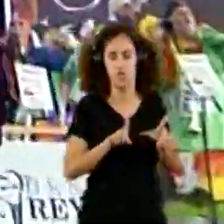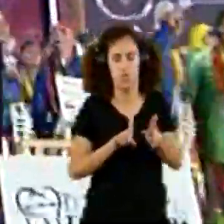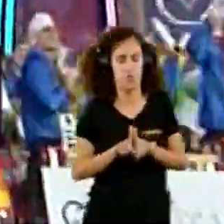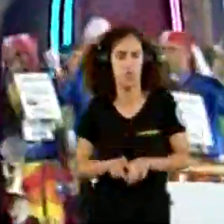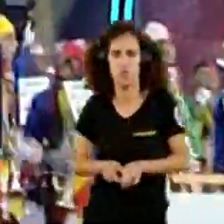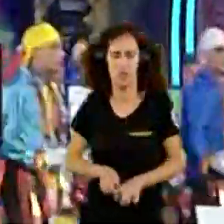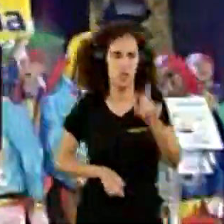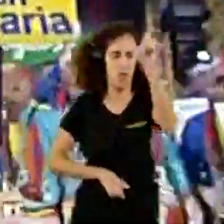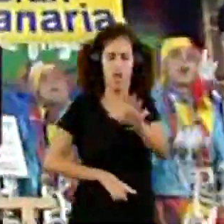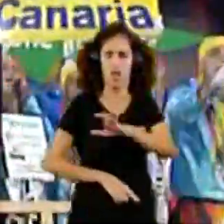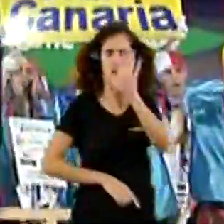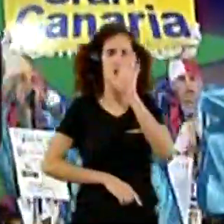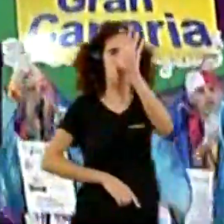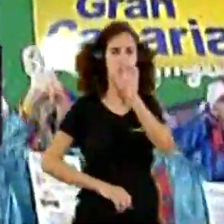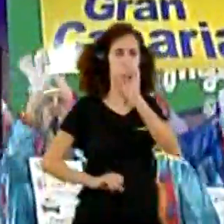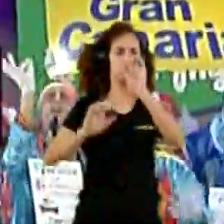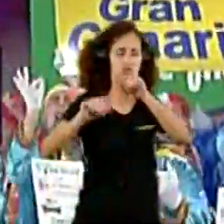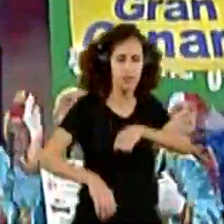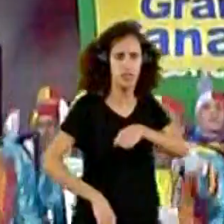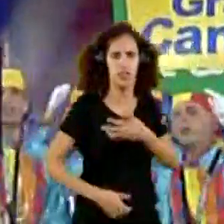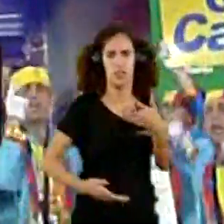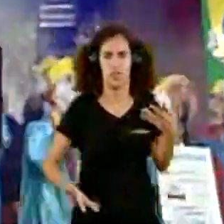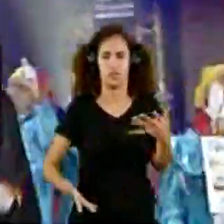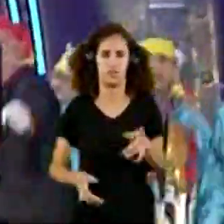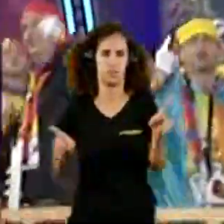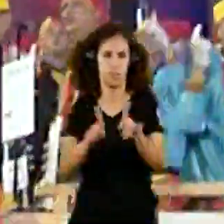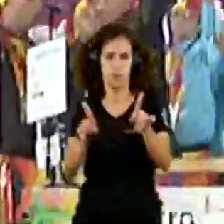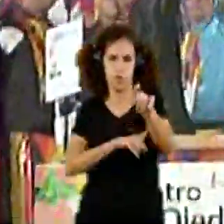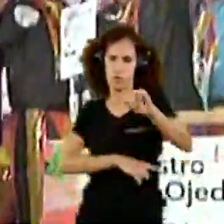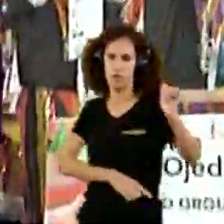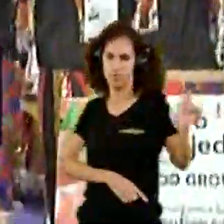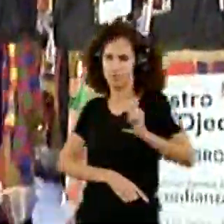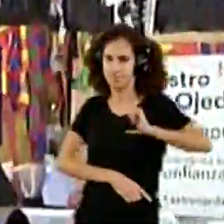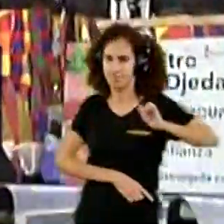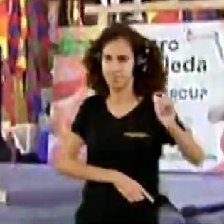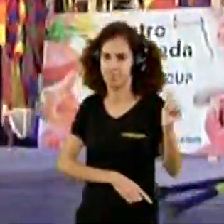a tu patriotismo, pero si lo tallo de oportunismo.